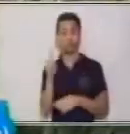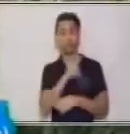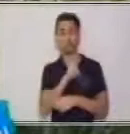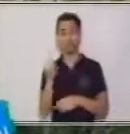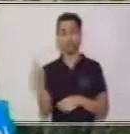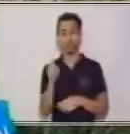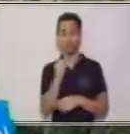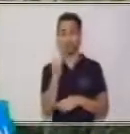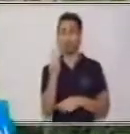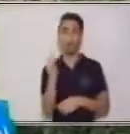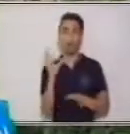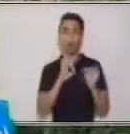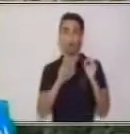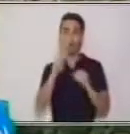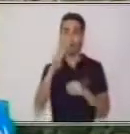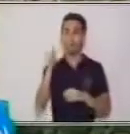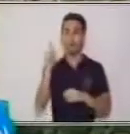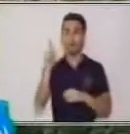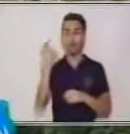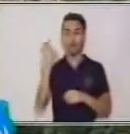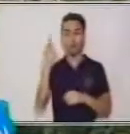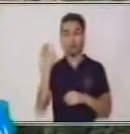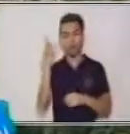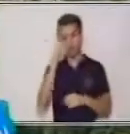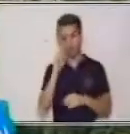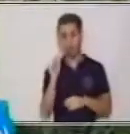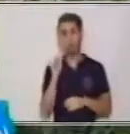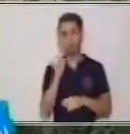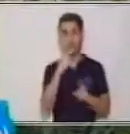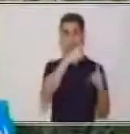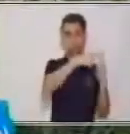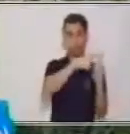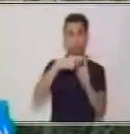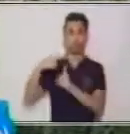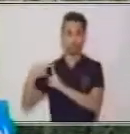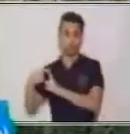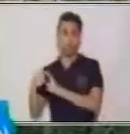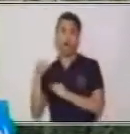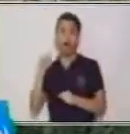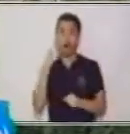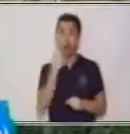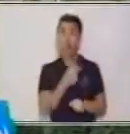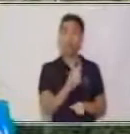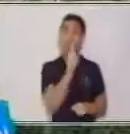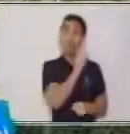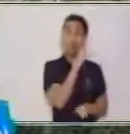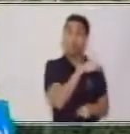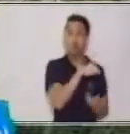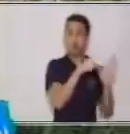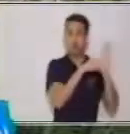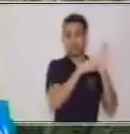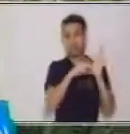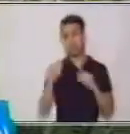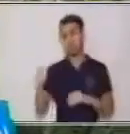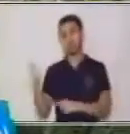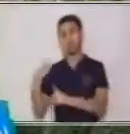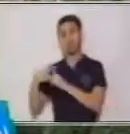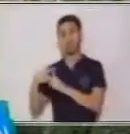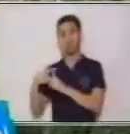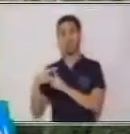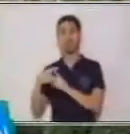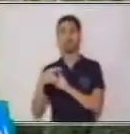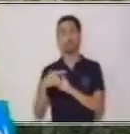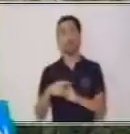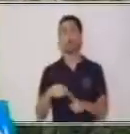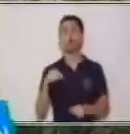positivos. Hoy veremos el caso en el cual uno de los valores es negativo. Debido a ello, es